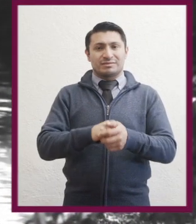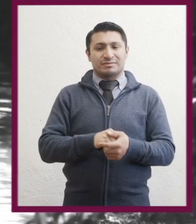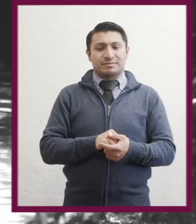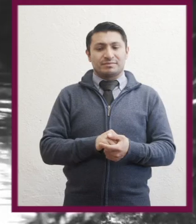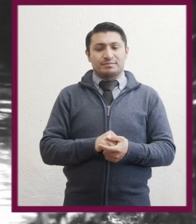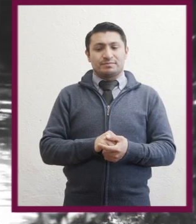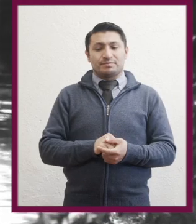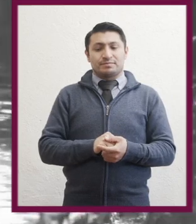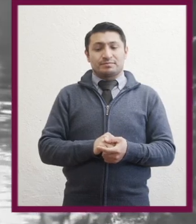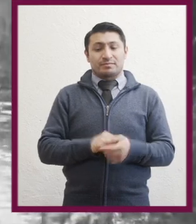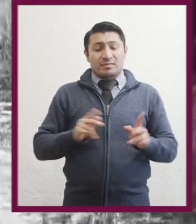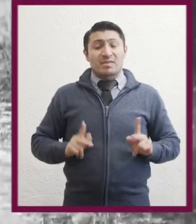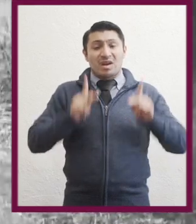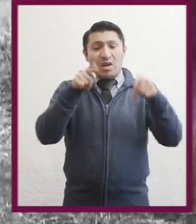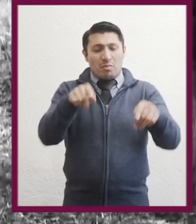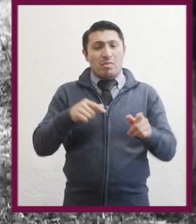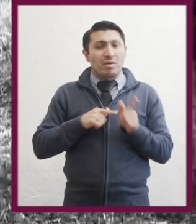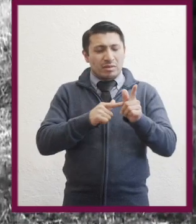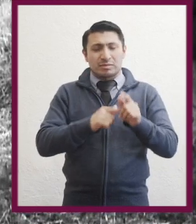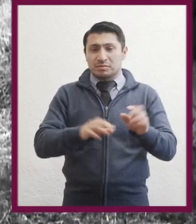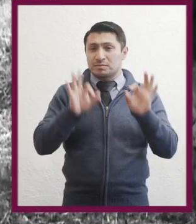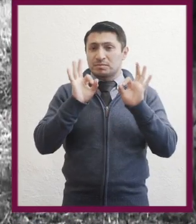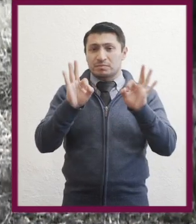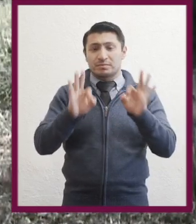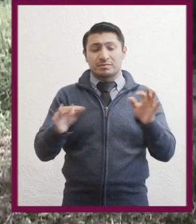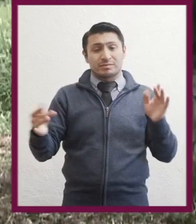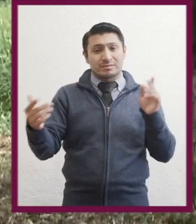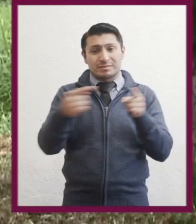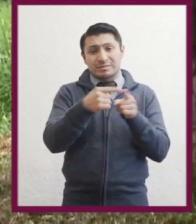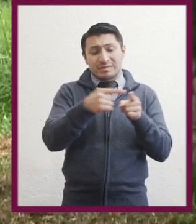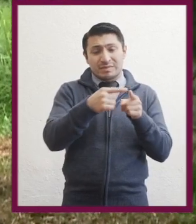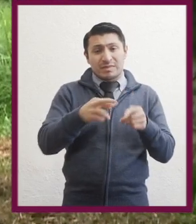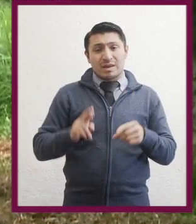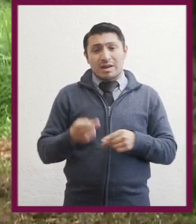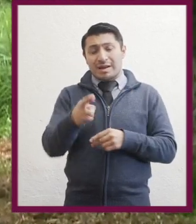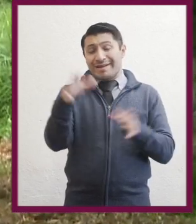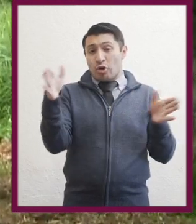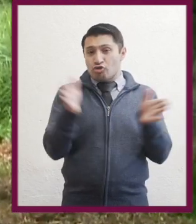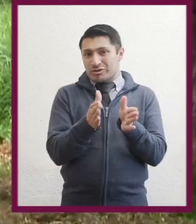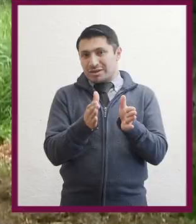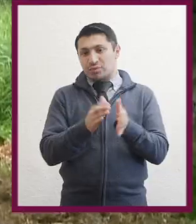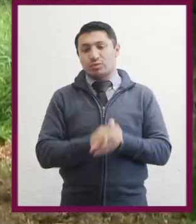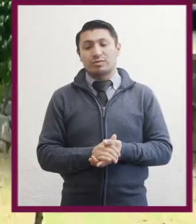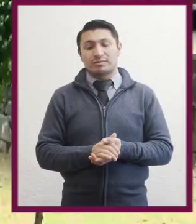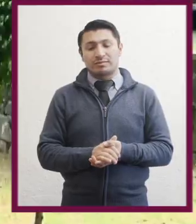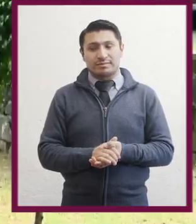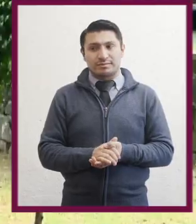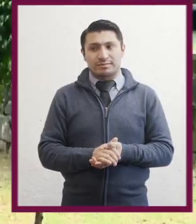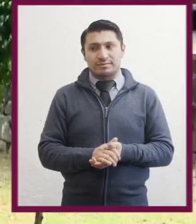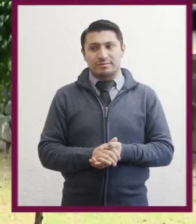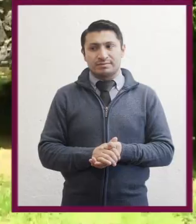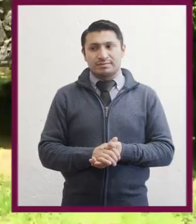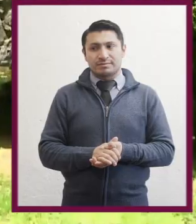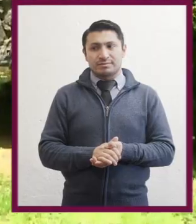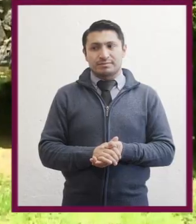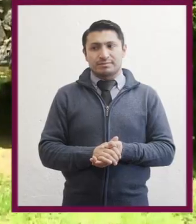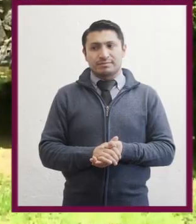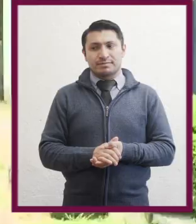ciudad. La estructura permanece en pie, casi frente al cruce con Río Chico.